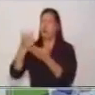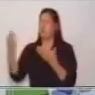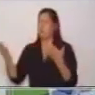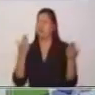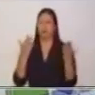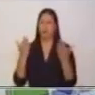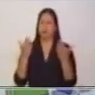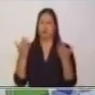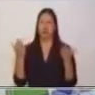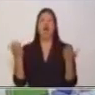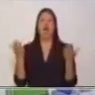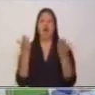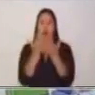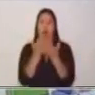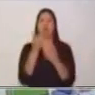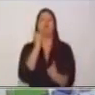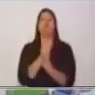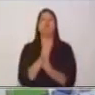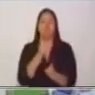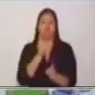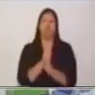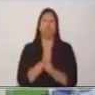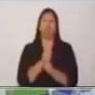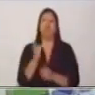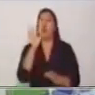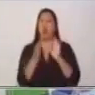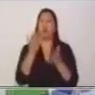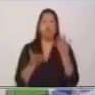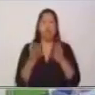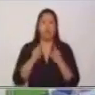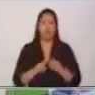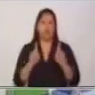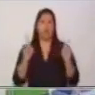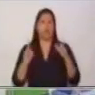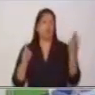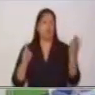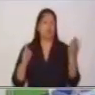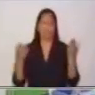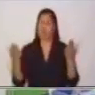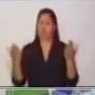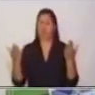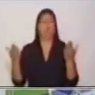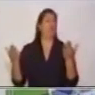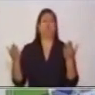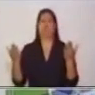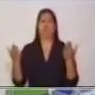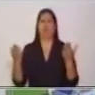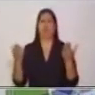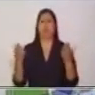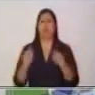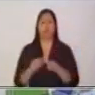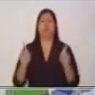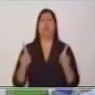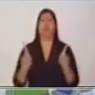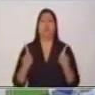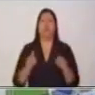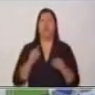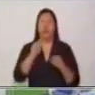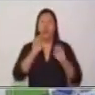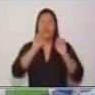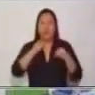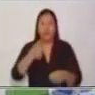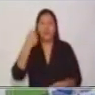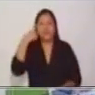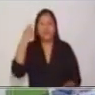se diferencian en cuanto a datos o información, y te va a servir para poder entender o